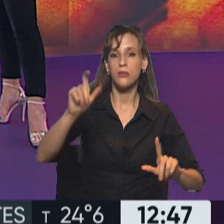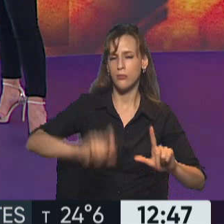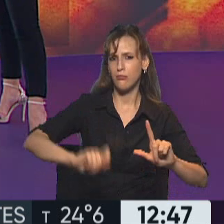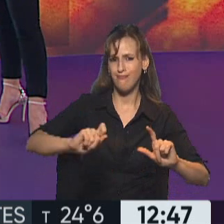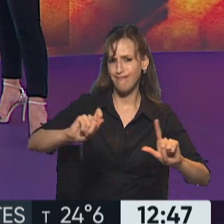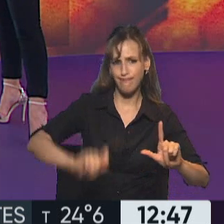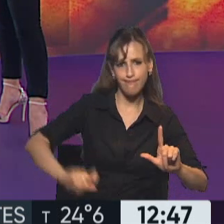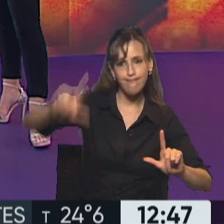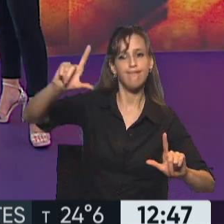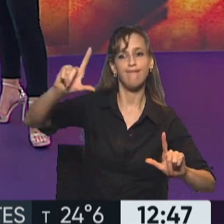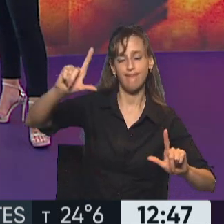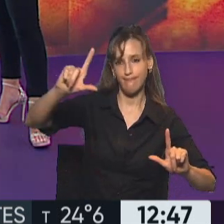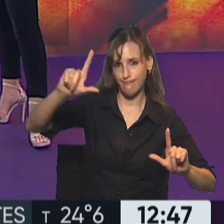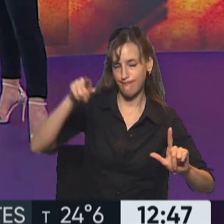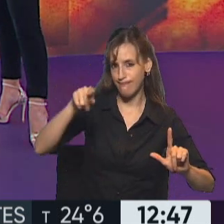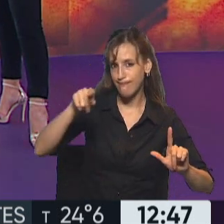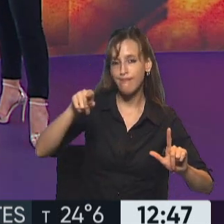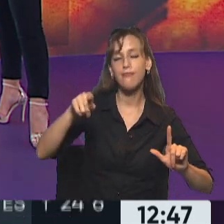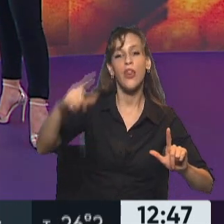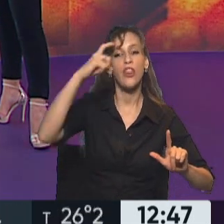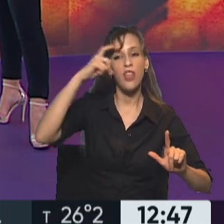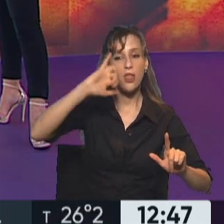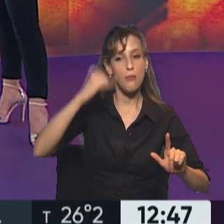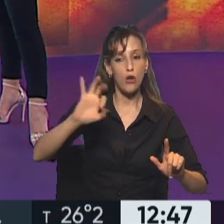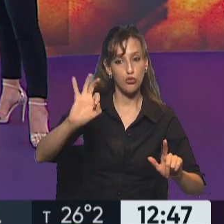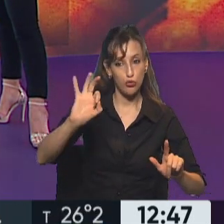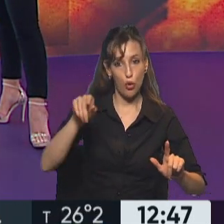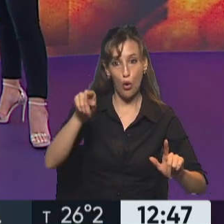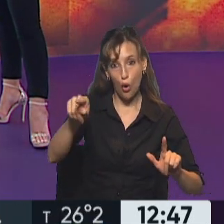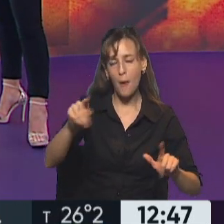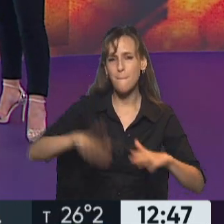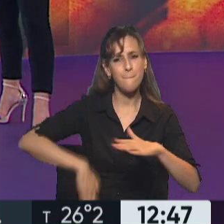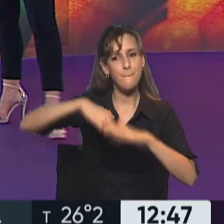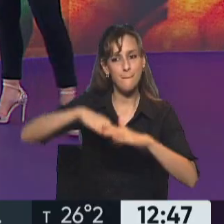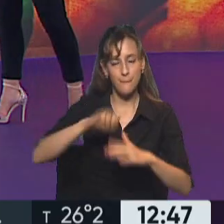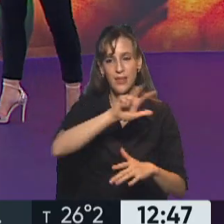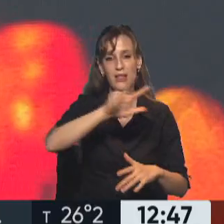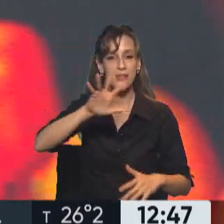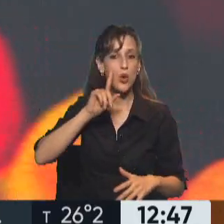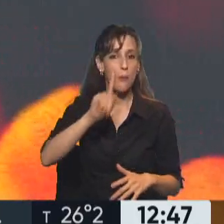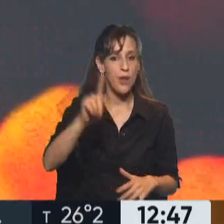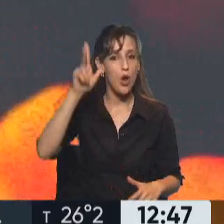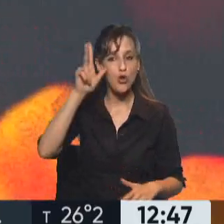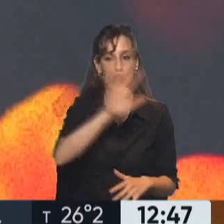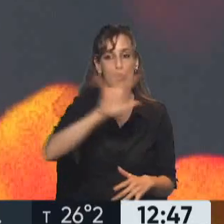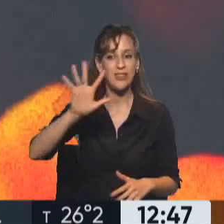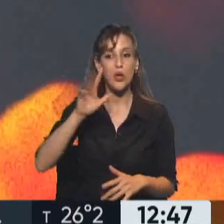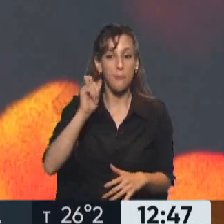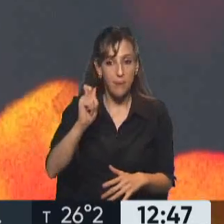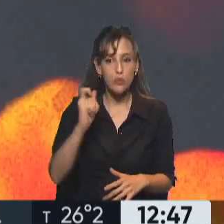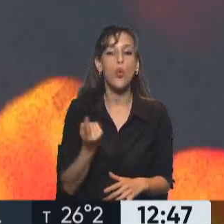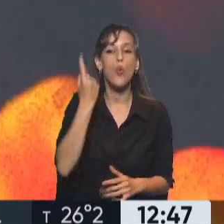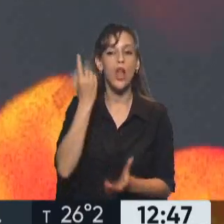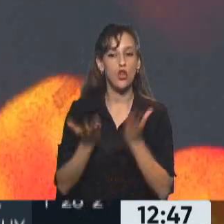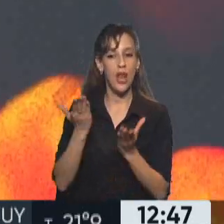por ejemplo, el punto más alto, que fue el 10 de marzo, a 35.855 pesos la tonelada. Y